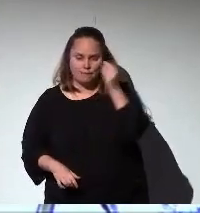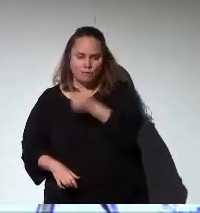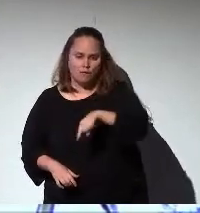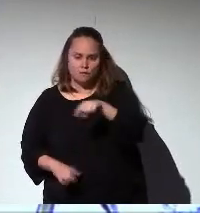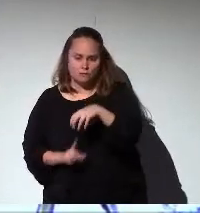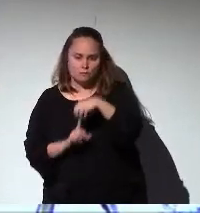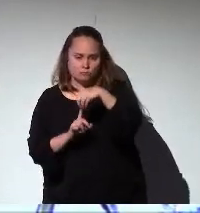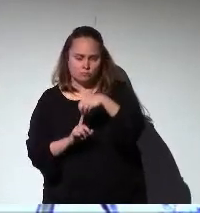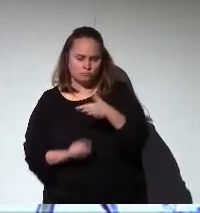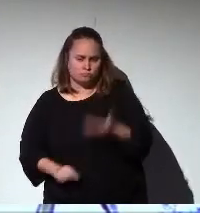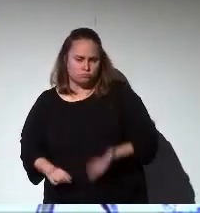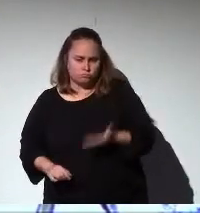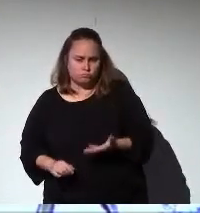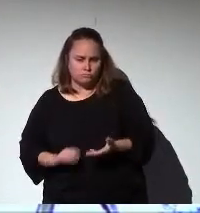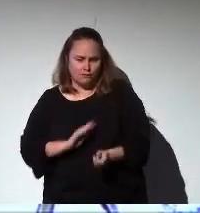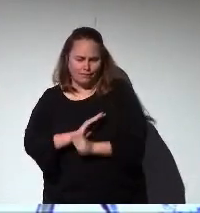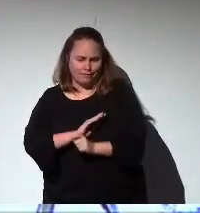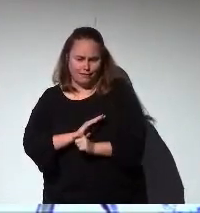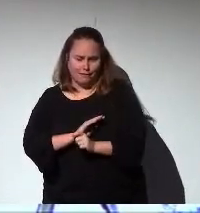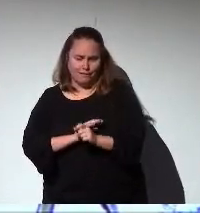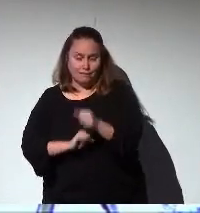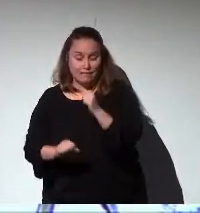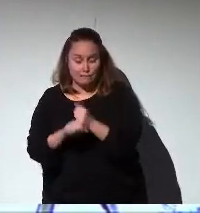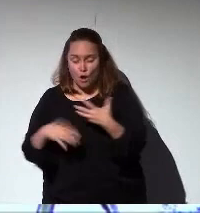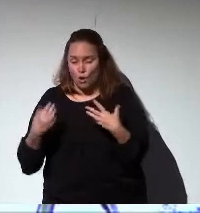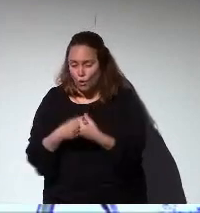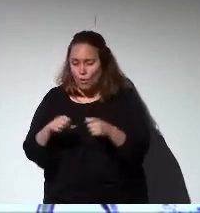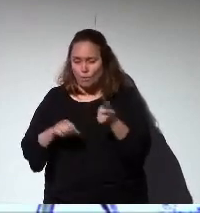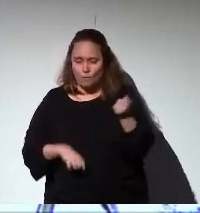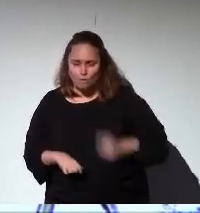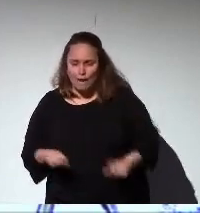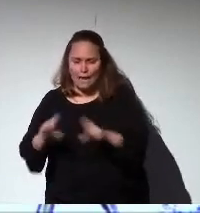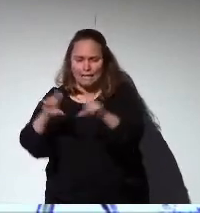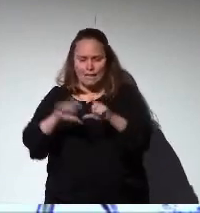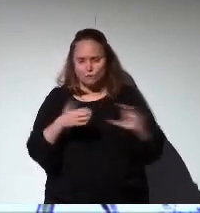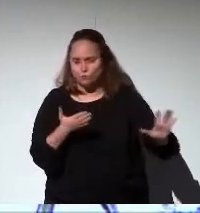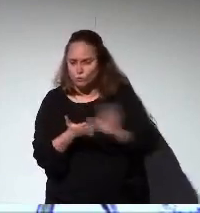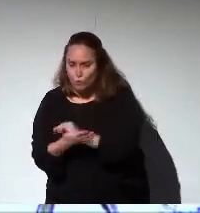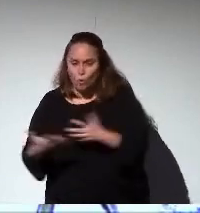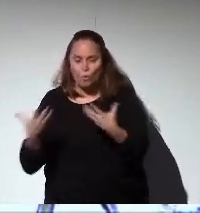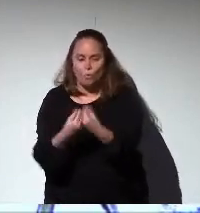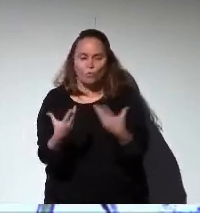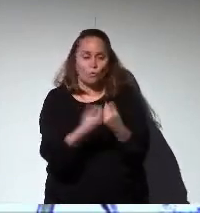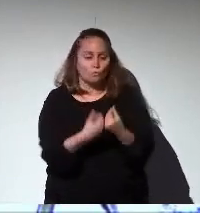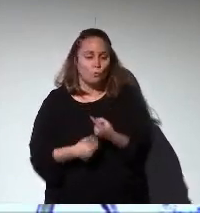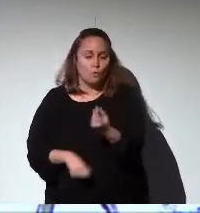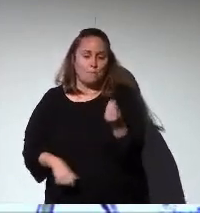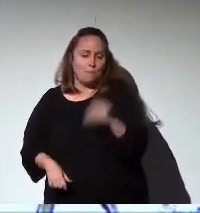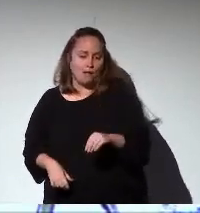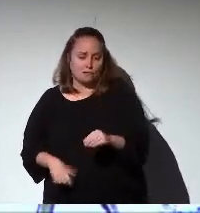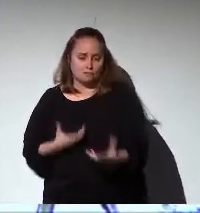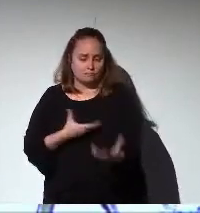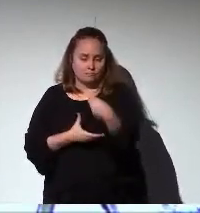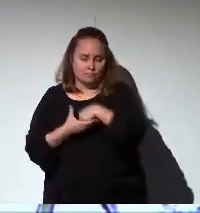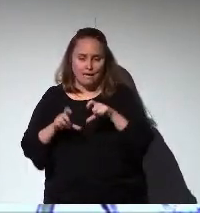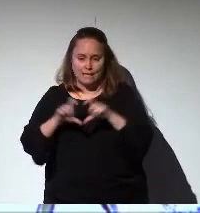clave. Trabajan codo con todos los profesionales de las entidades. Al final son una persona más dentro de todas las